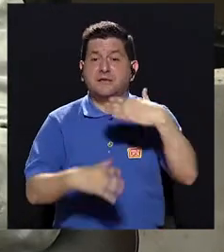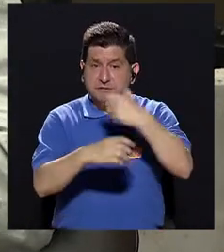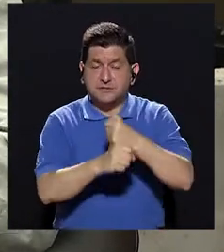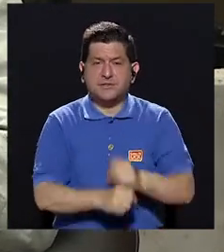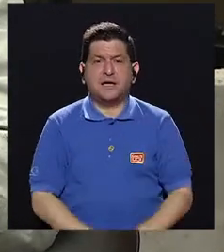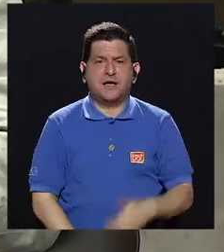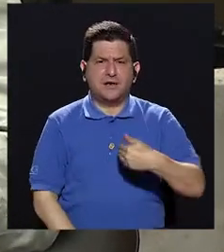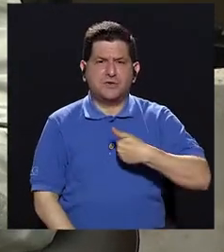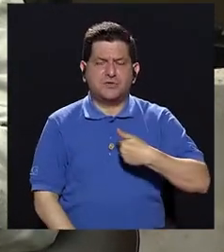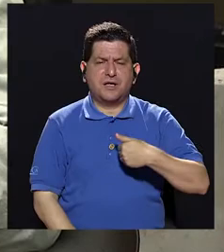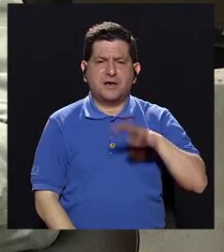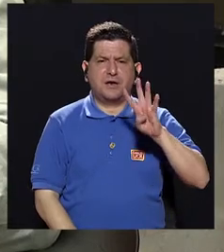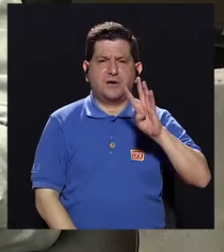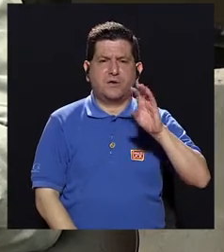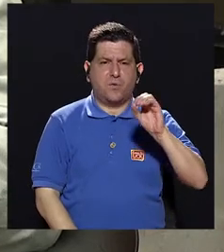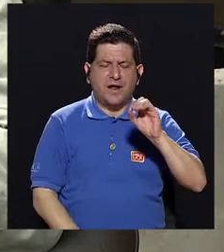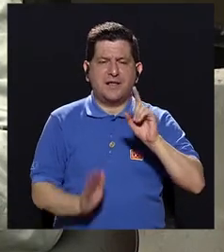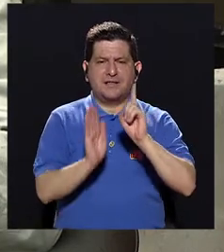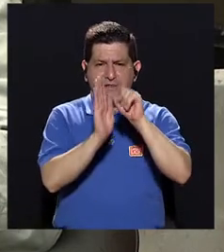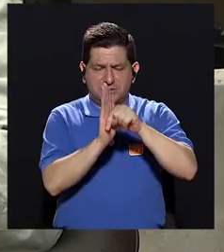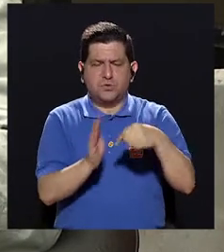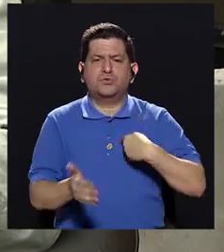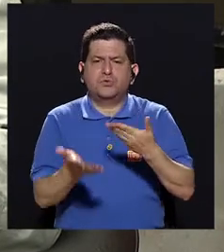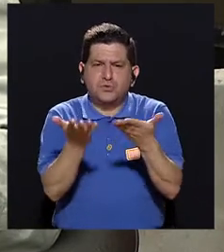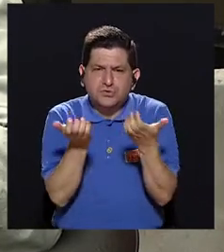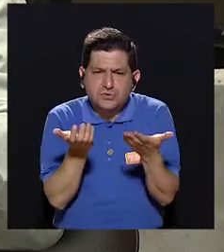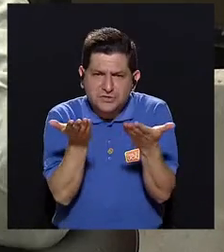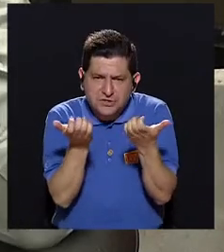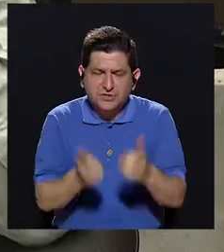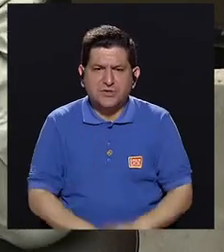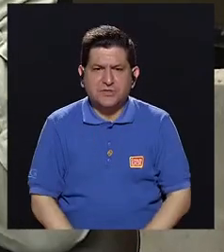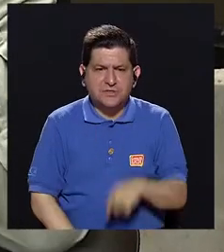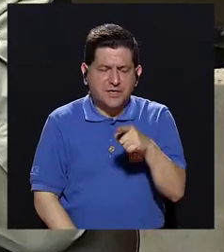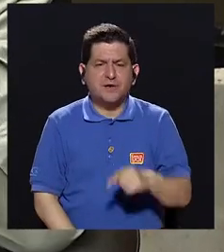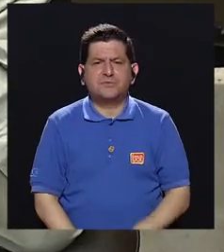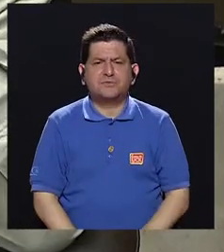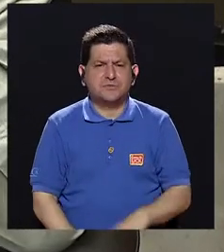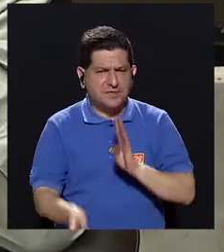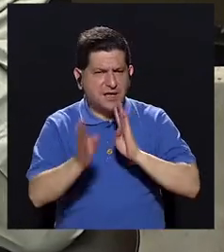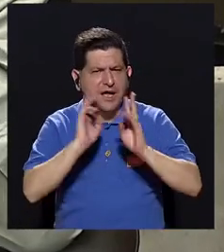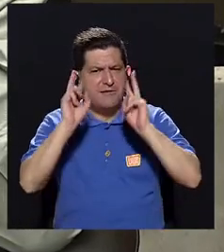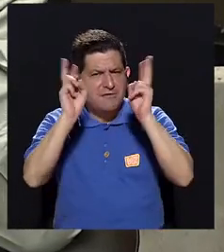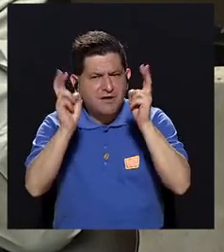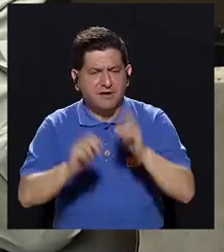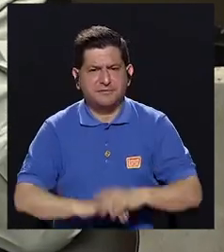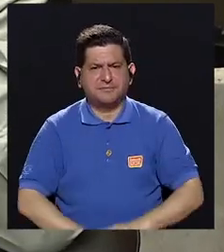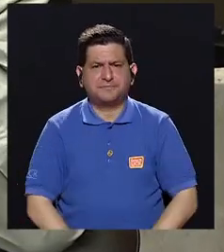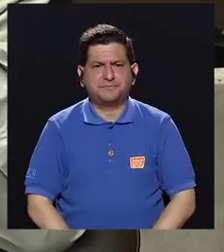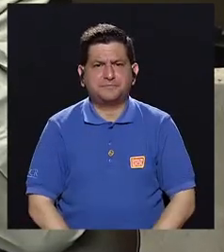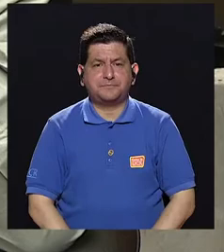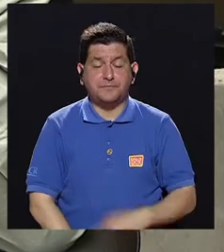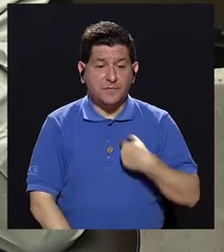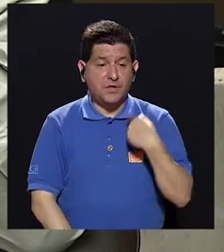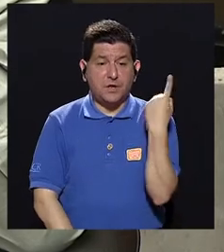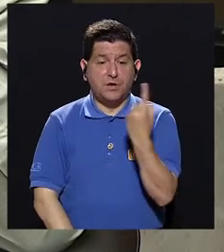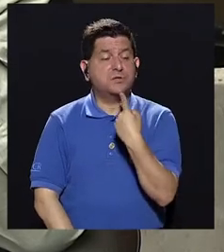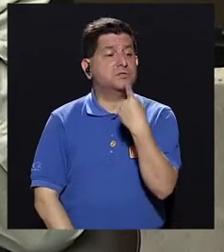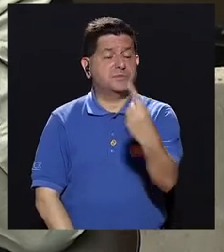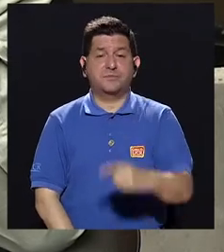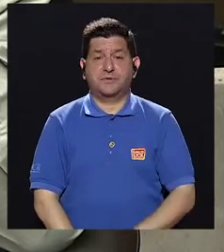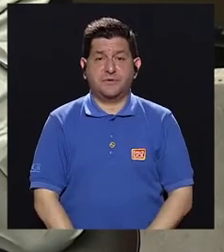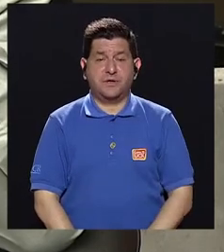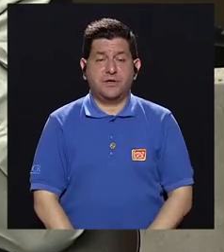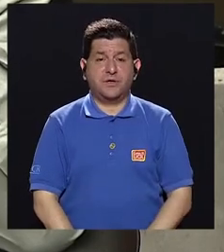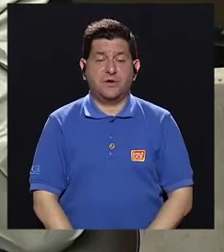fundamental. Nos quedan 40 segundos, pero sí me gustaría pues que quisieras una referencia a eso. Sí, yo siempre digo